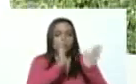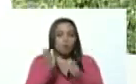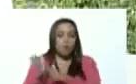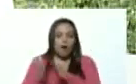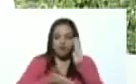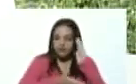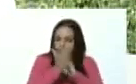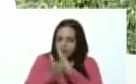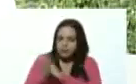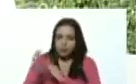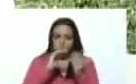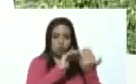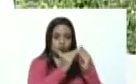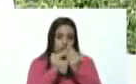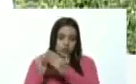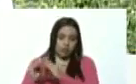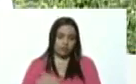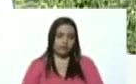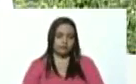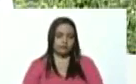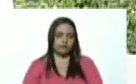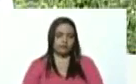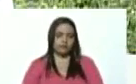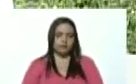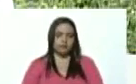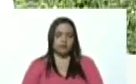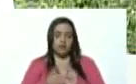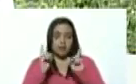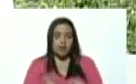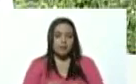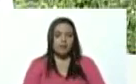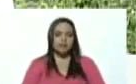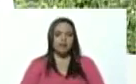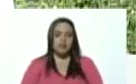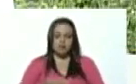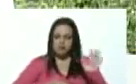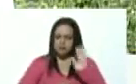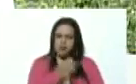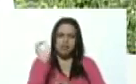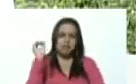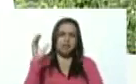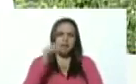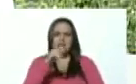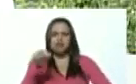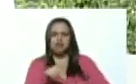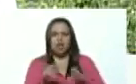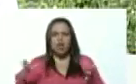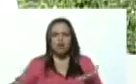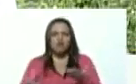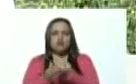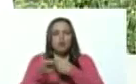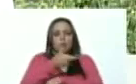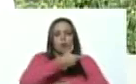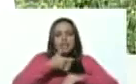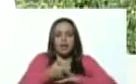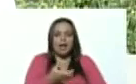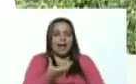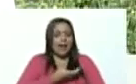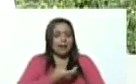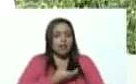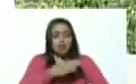a las comunas, estuvimos también en la Asamblea Nacional, con gobernadores y alcaldes, a todos los